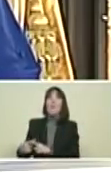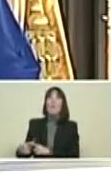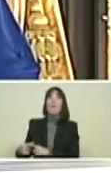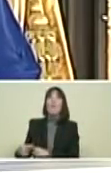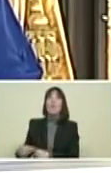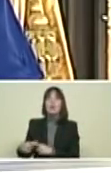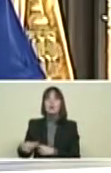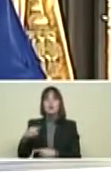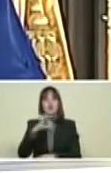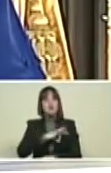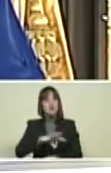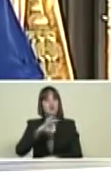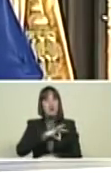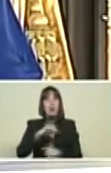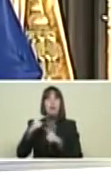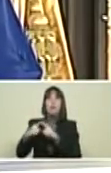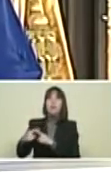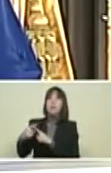Sociedades parásitas,